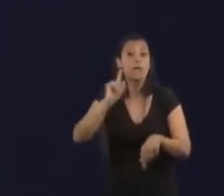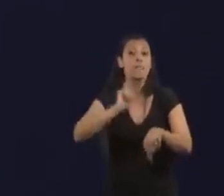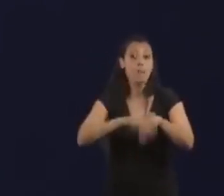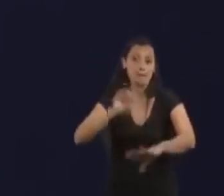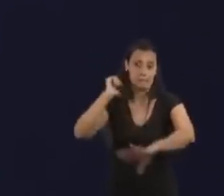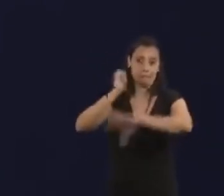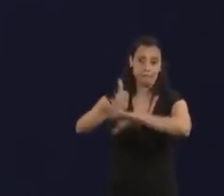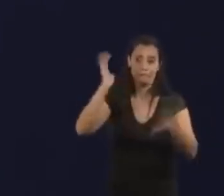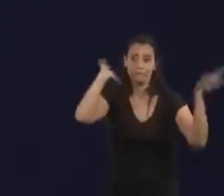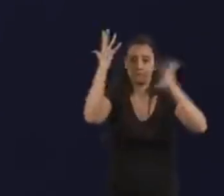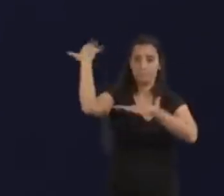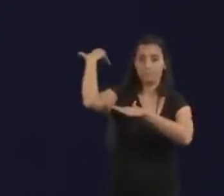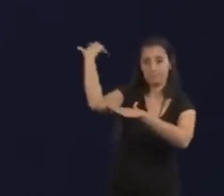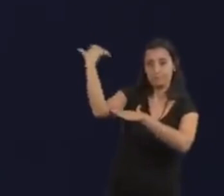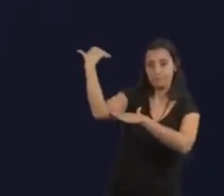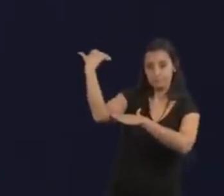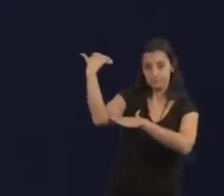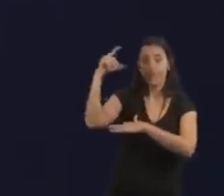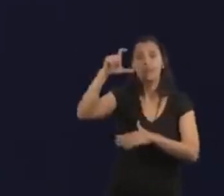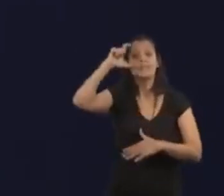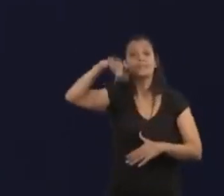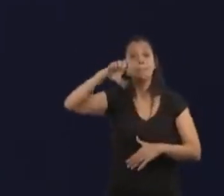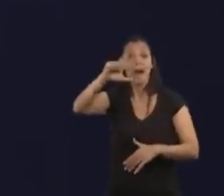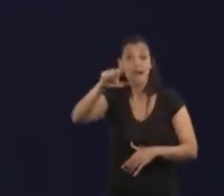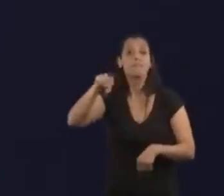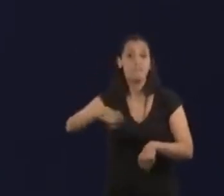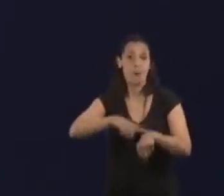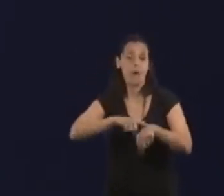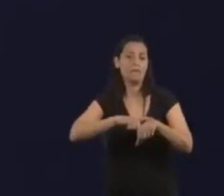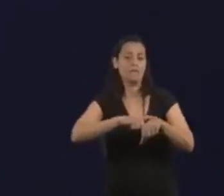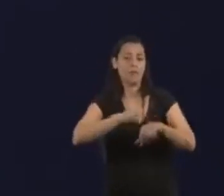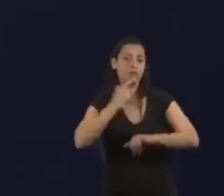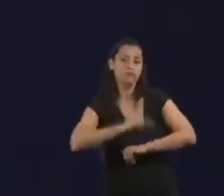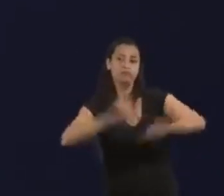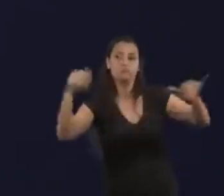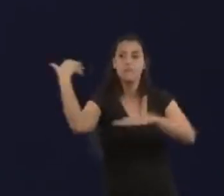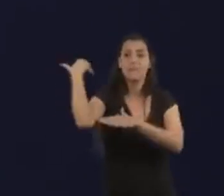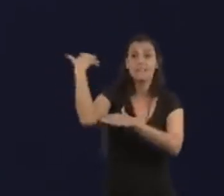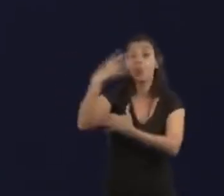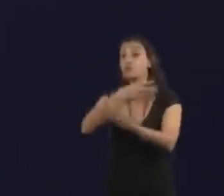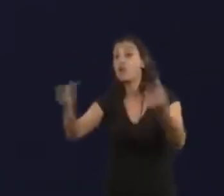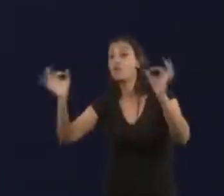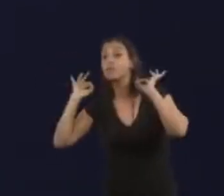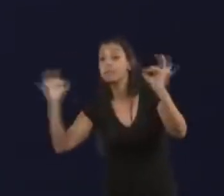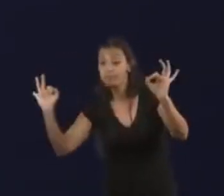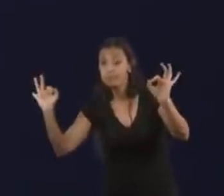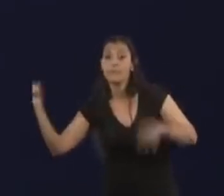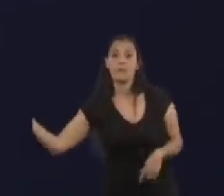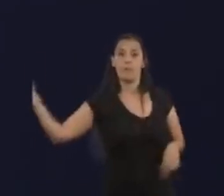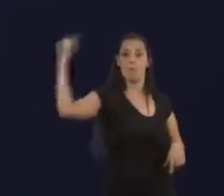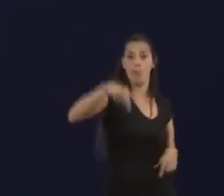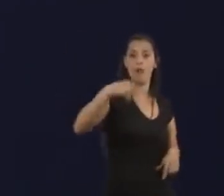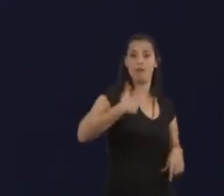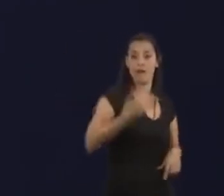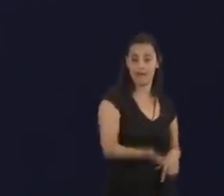presidente en el ámbito de la cepac para termina el discurso y emprendemos la vuelta a